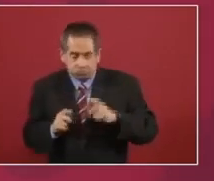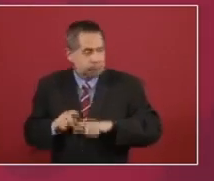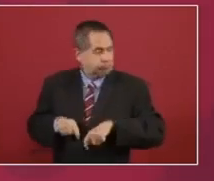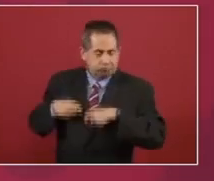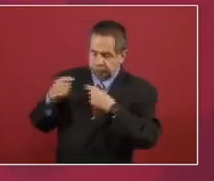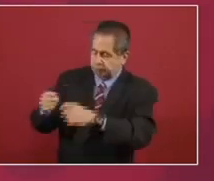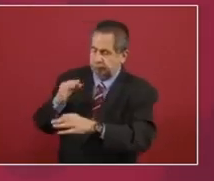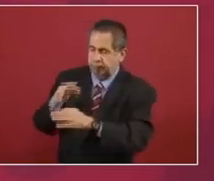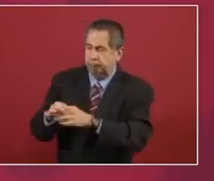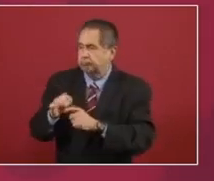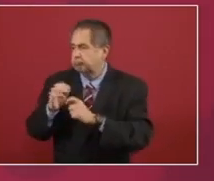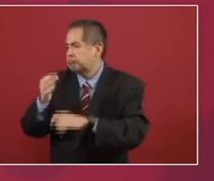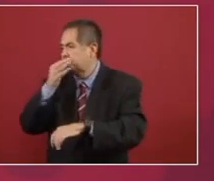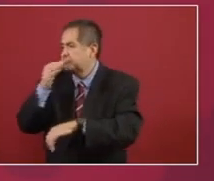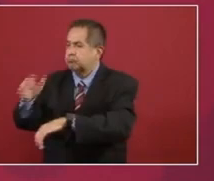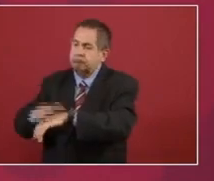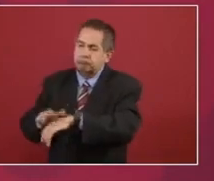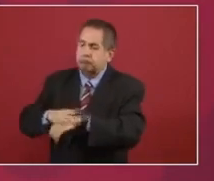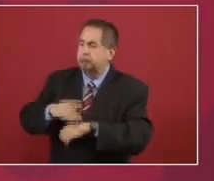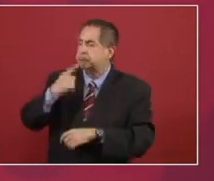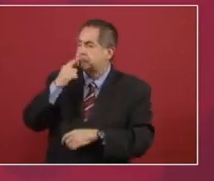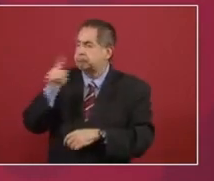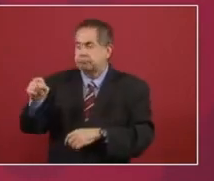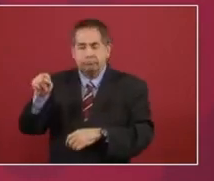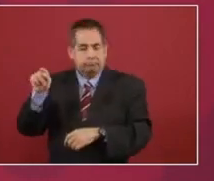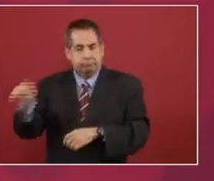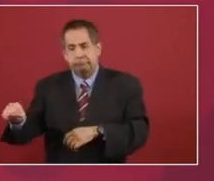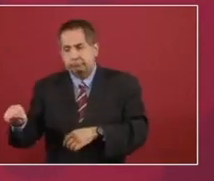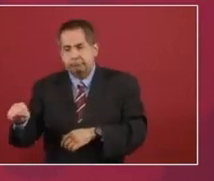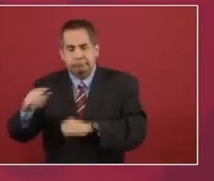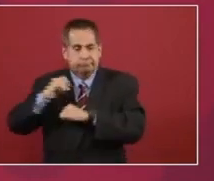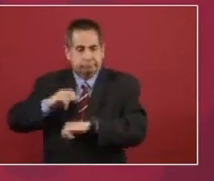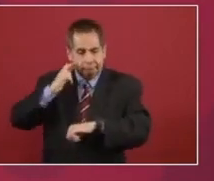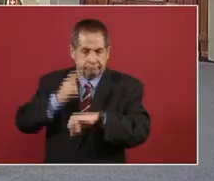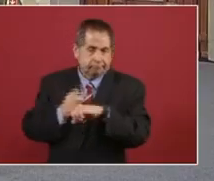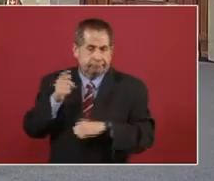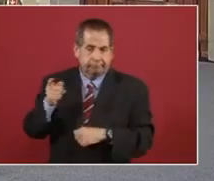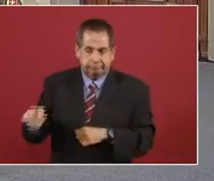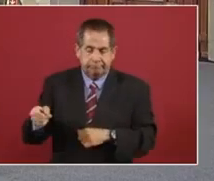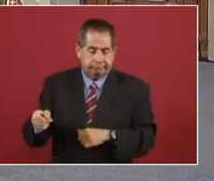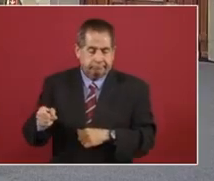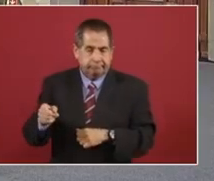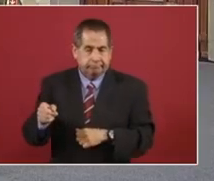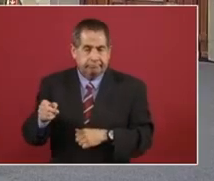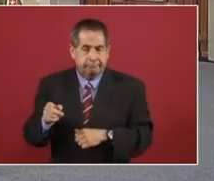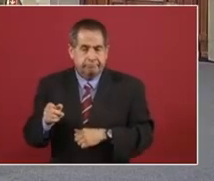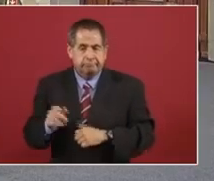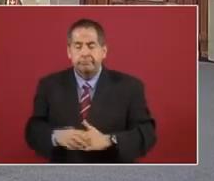tiene que ser atendido de inmediato.